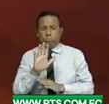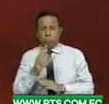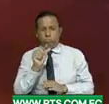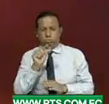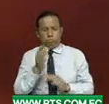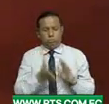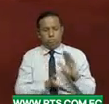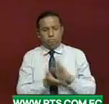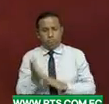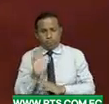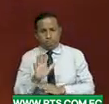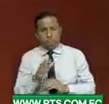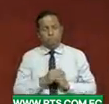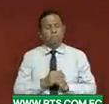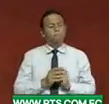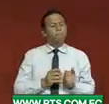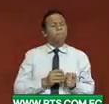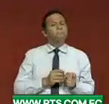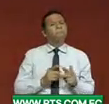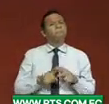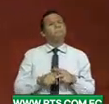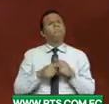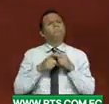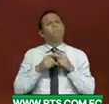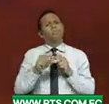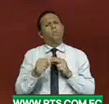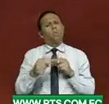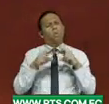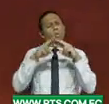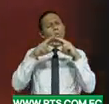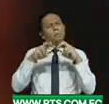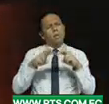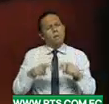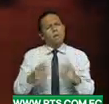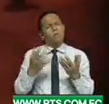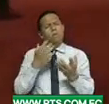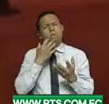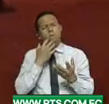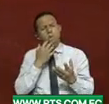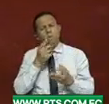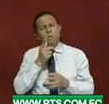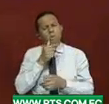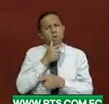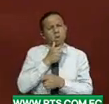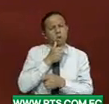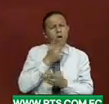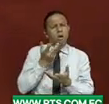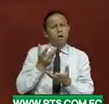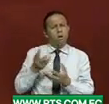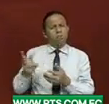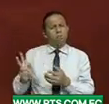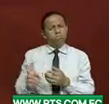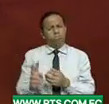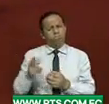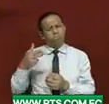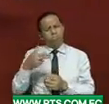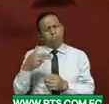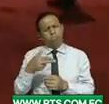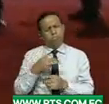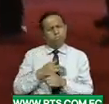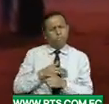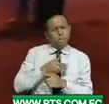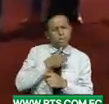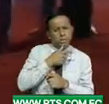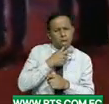y están también iniciando otras investigaciones en cuanto a quién o quiénes cometieron este nuevo hecho violento o quiénes están